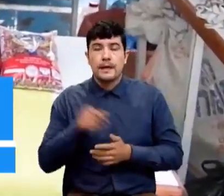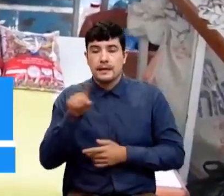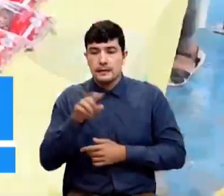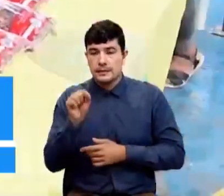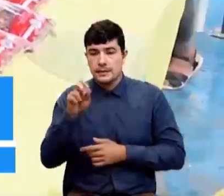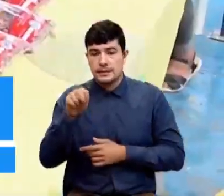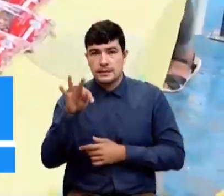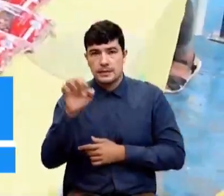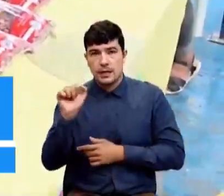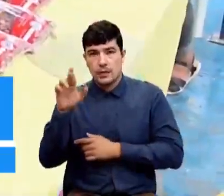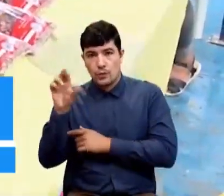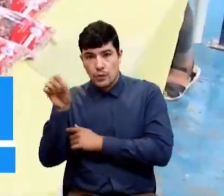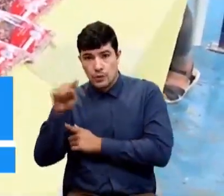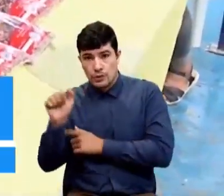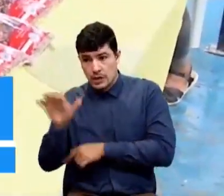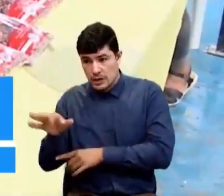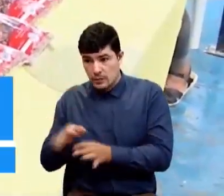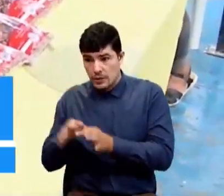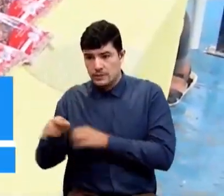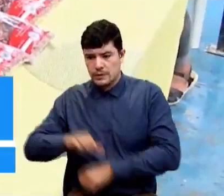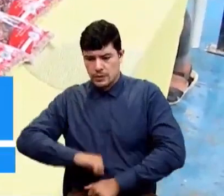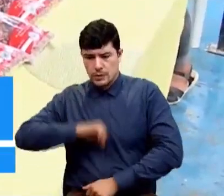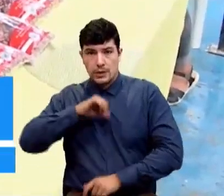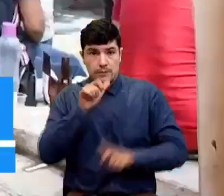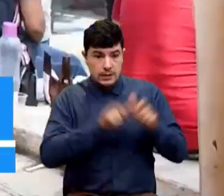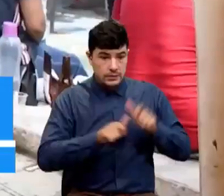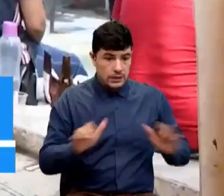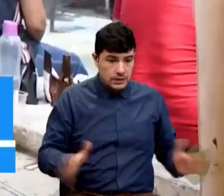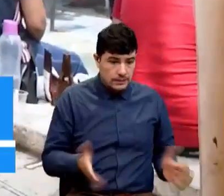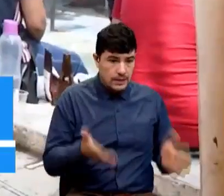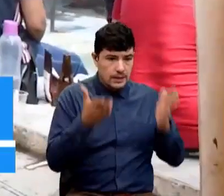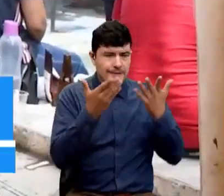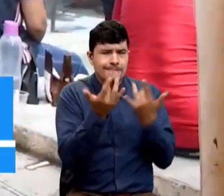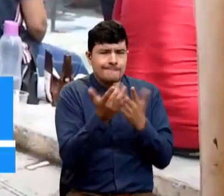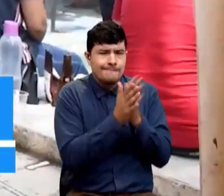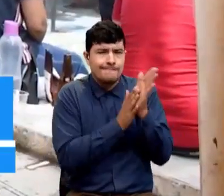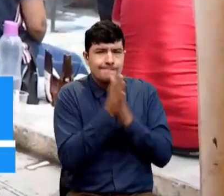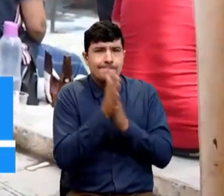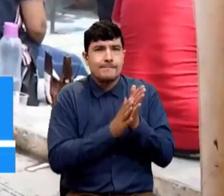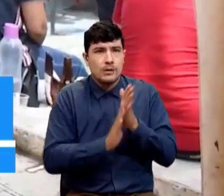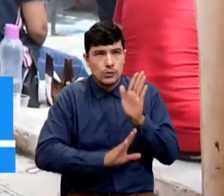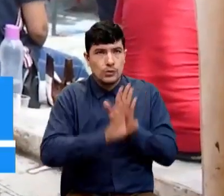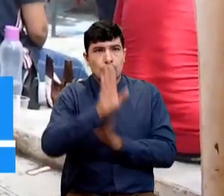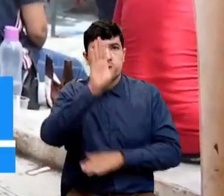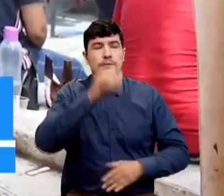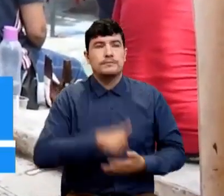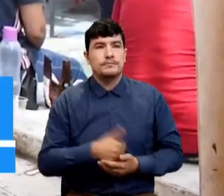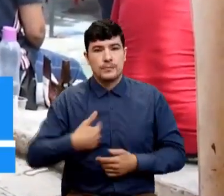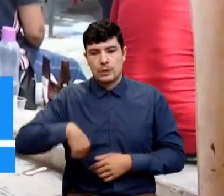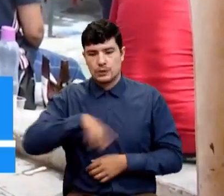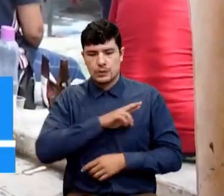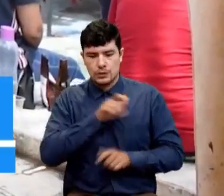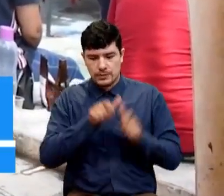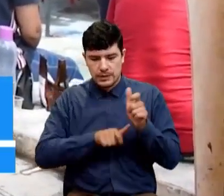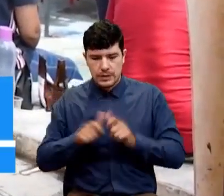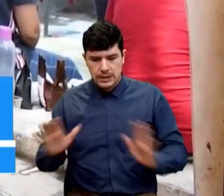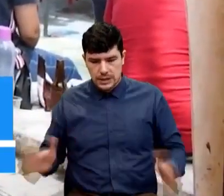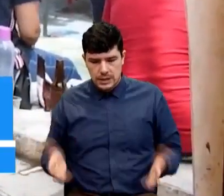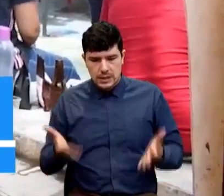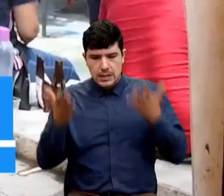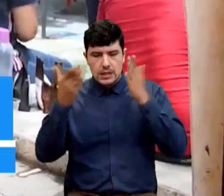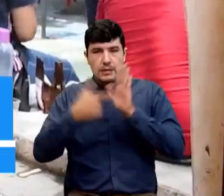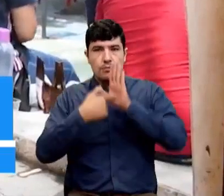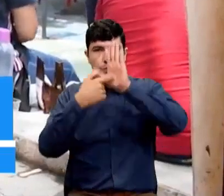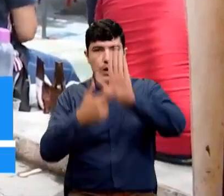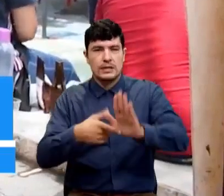Orgullo y para los emprendedores una esperanza Tenemos una gran oportunidad nosotros los emprendimientos al presentar